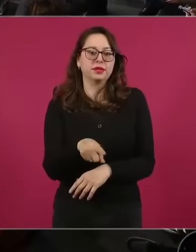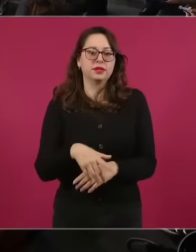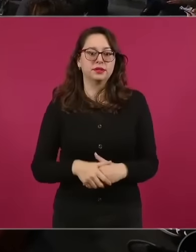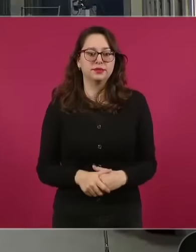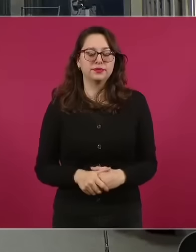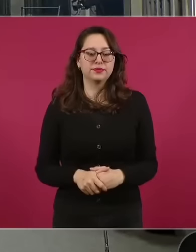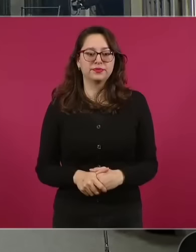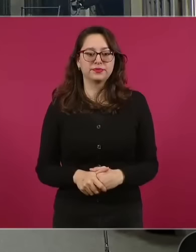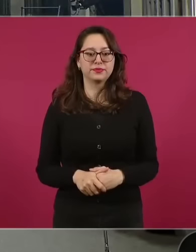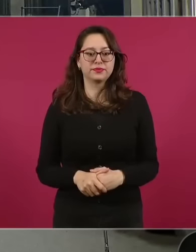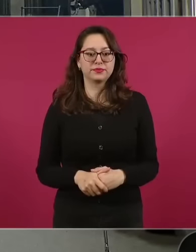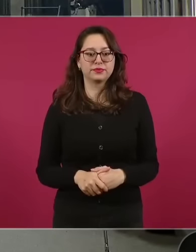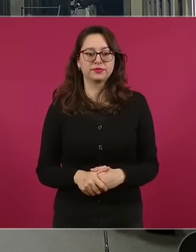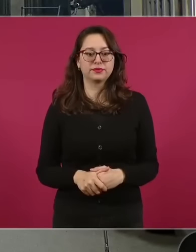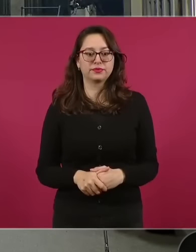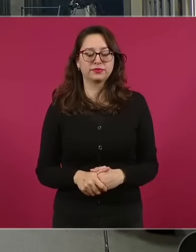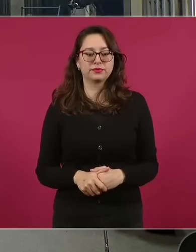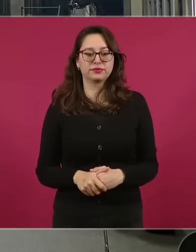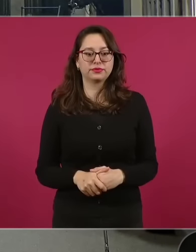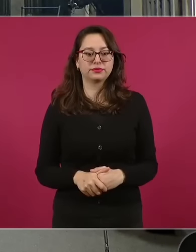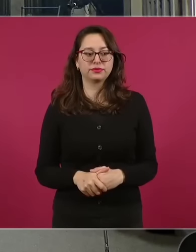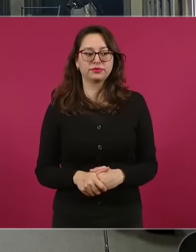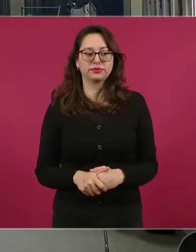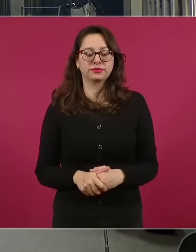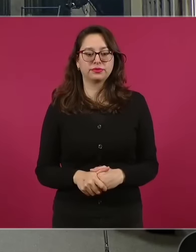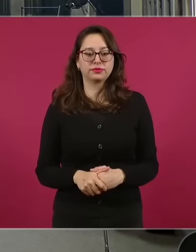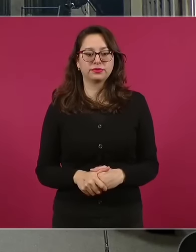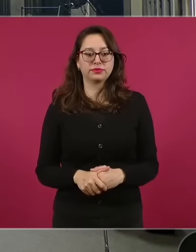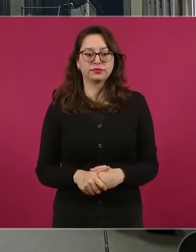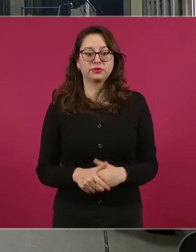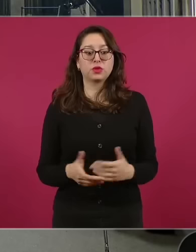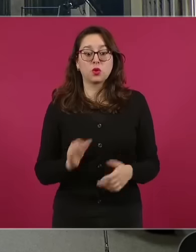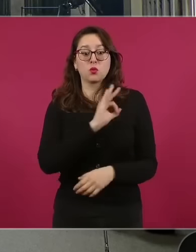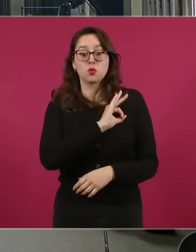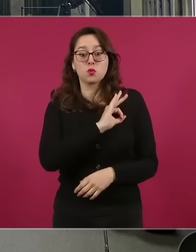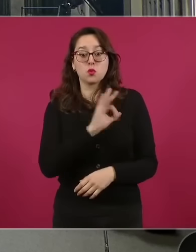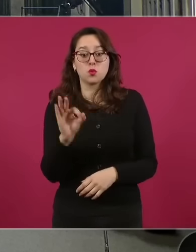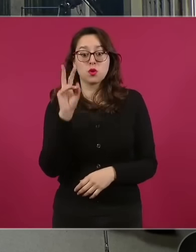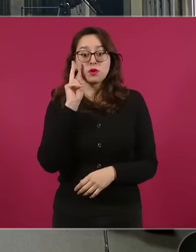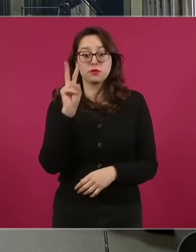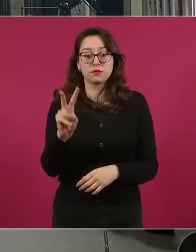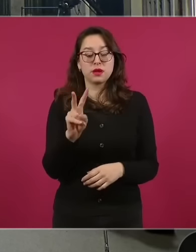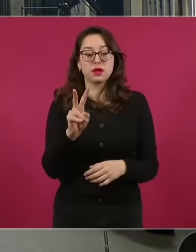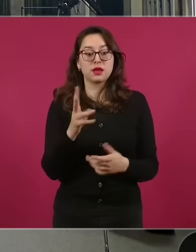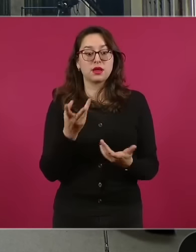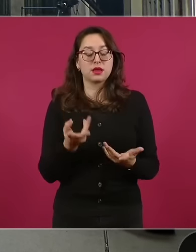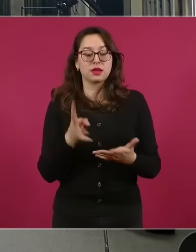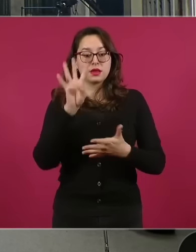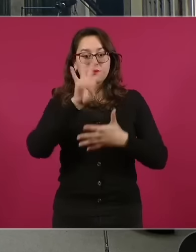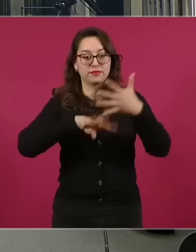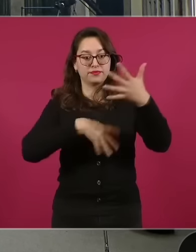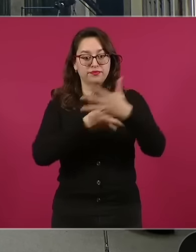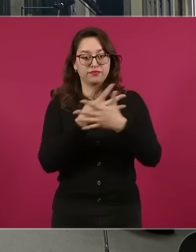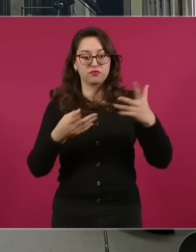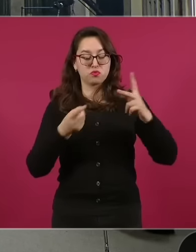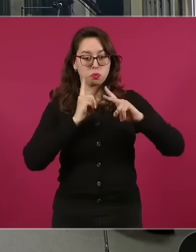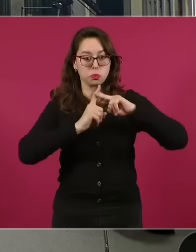puedes poner lo de la gráfica de los ingresos de los trabajadores la ingresos Gracias.